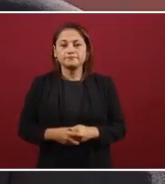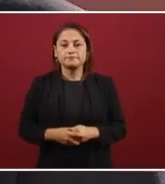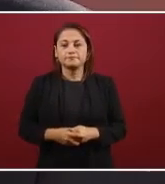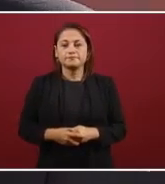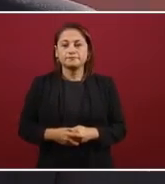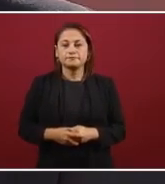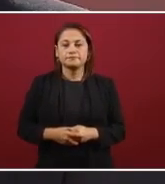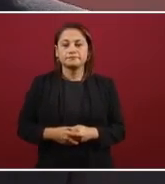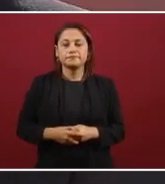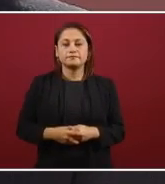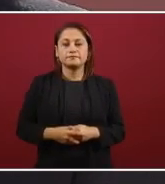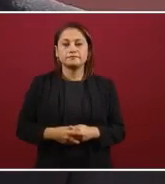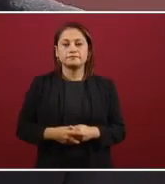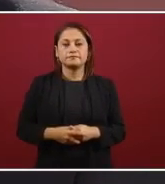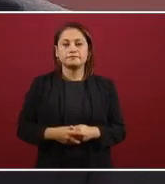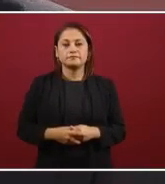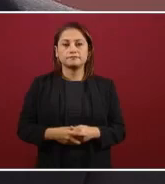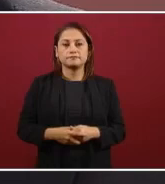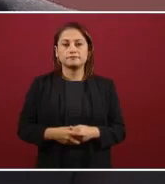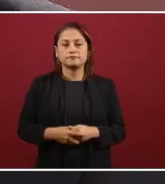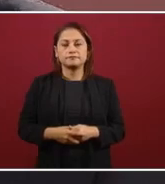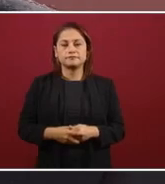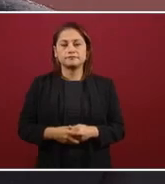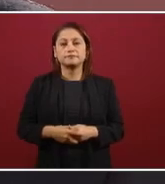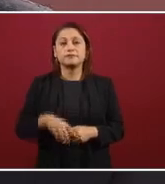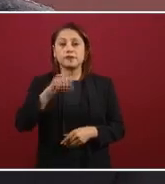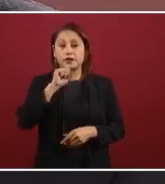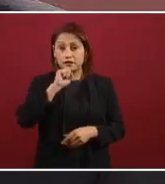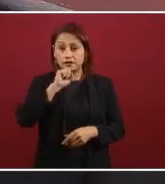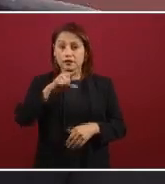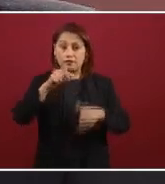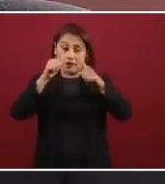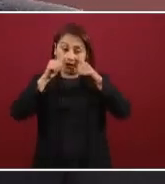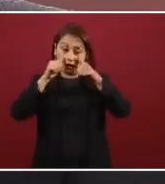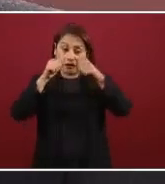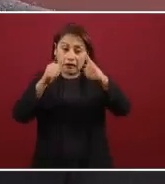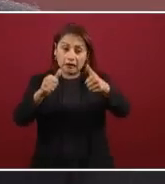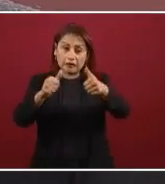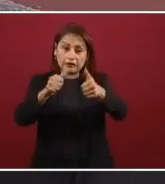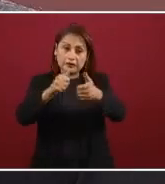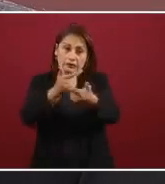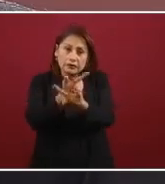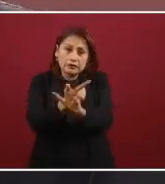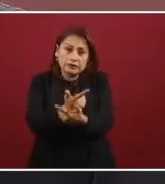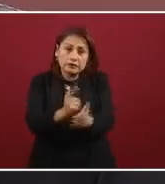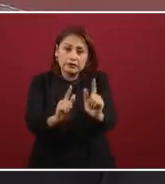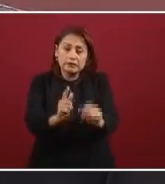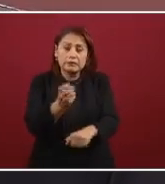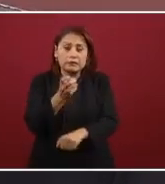Y para garantizar las libertades que son sagradas.